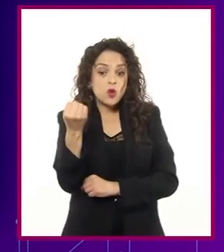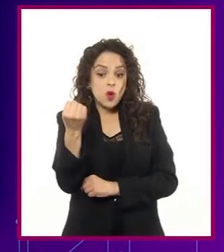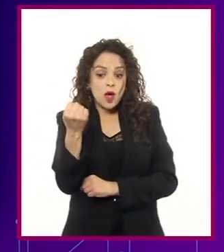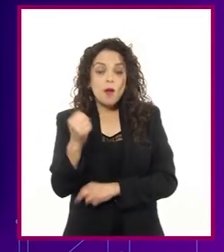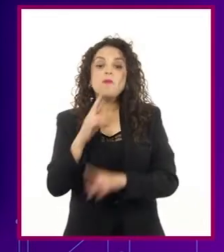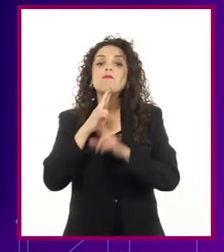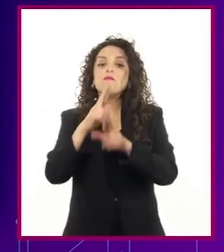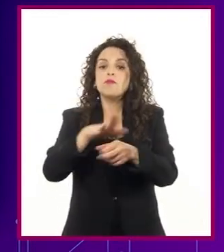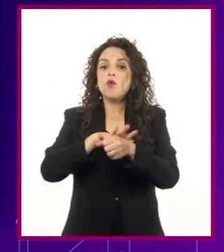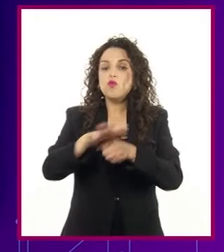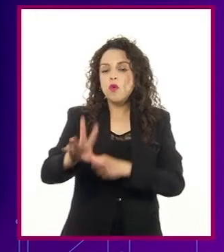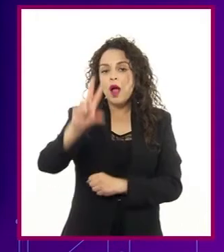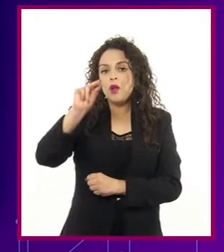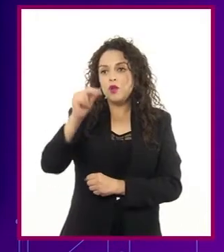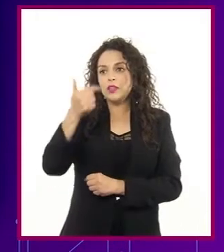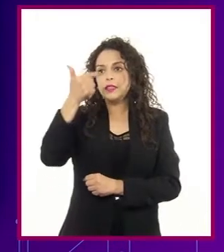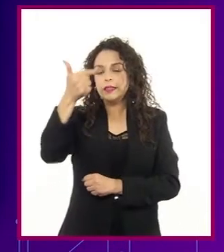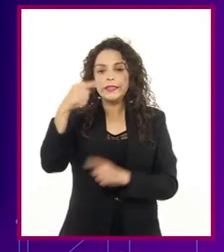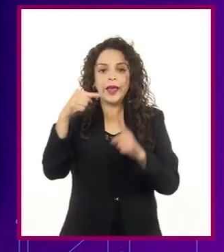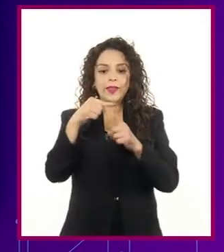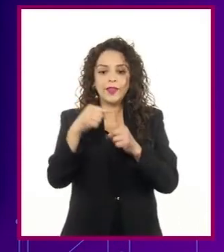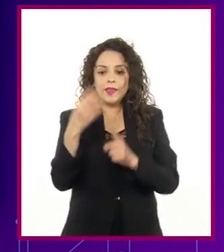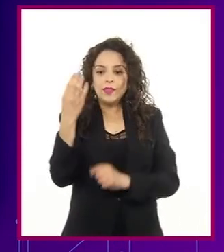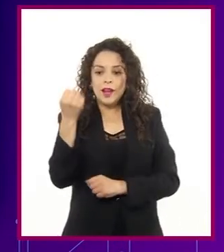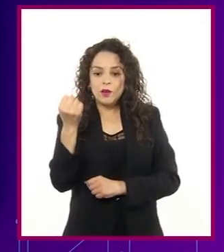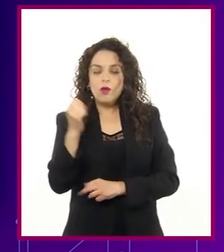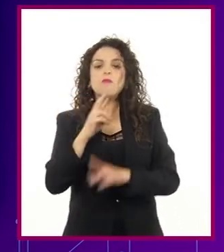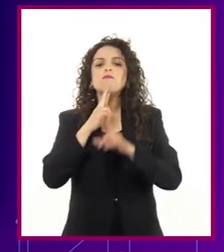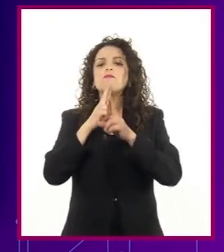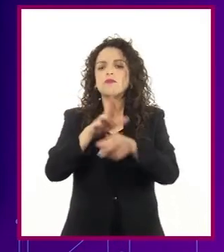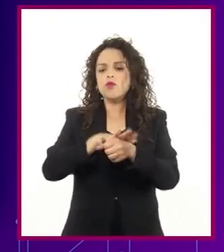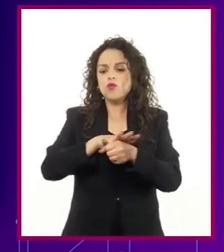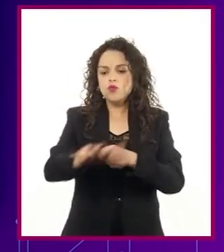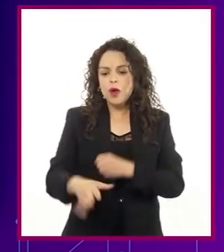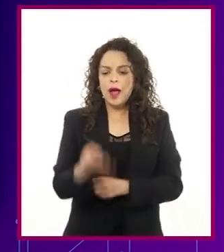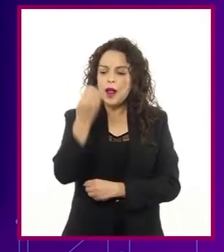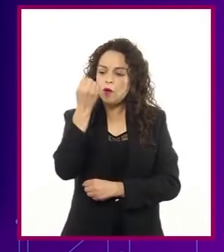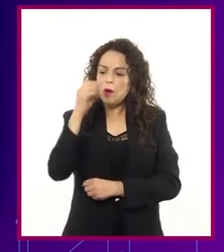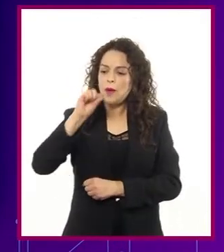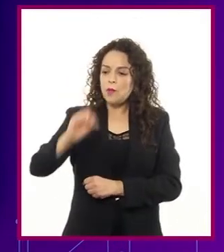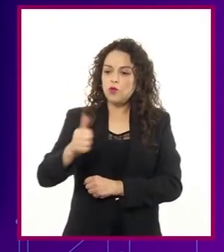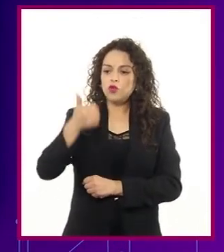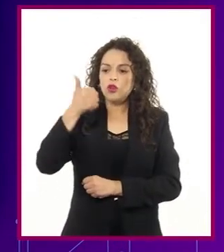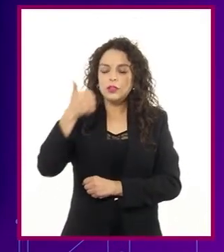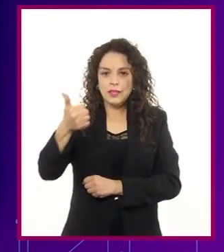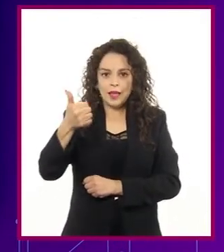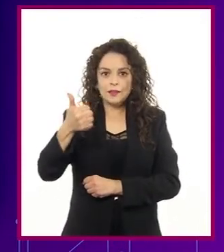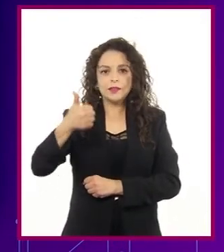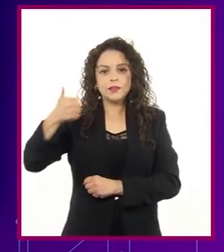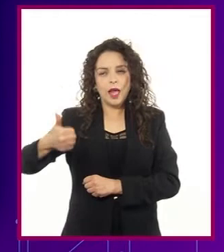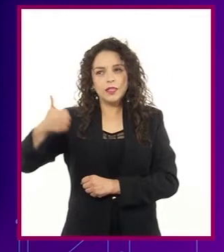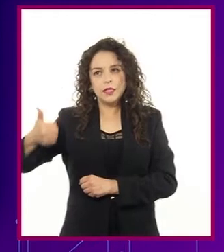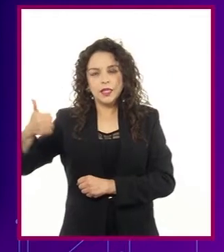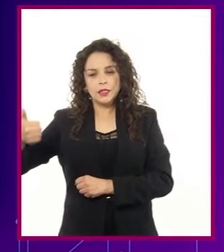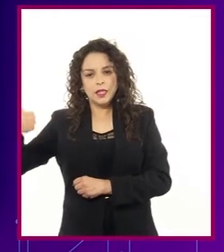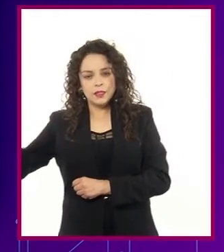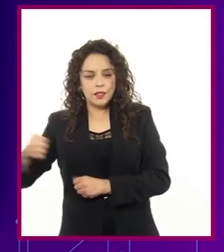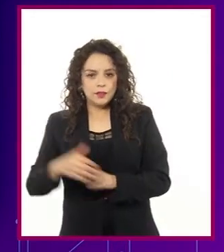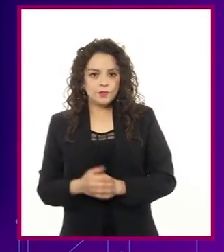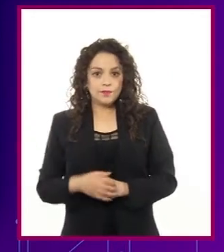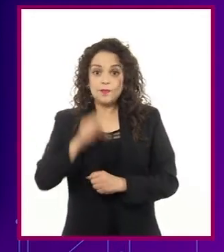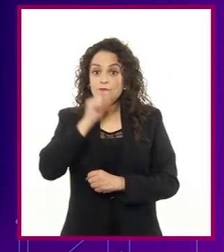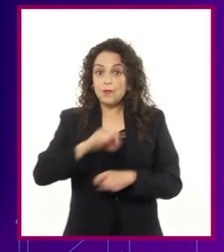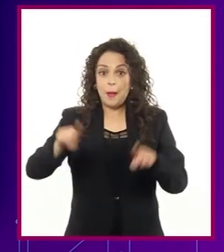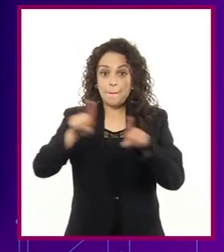de 87 entre 9, que es igual a 9.6 periódico. De la misma manera que